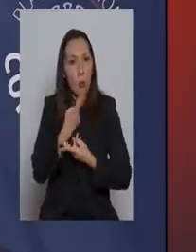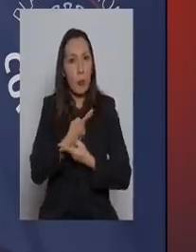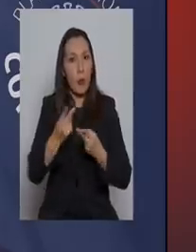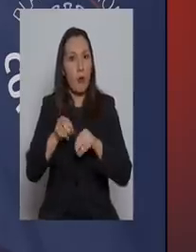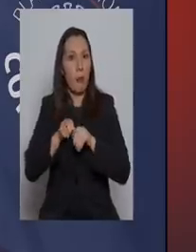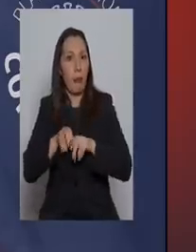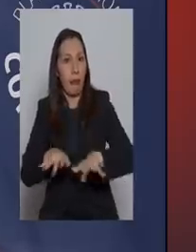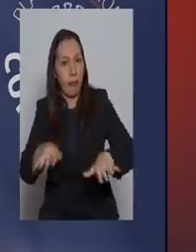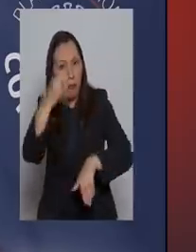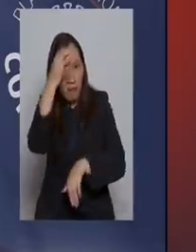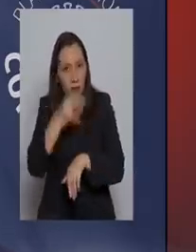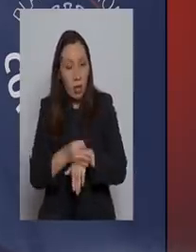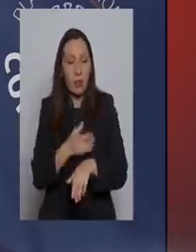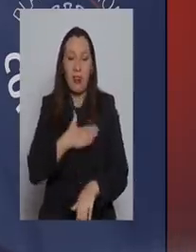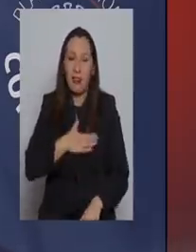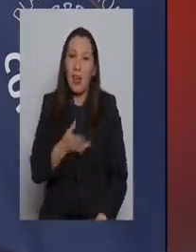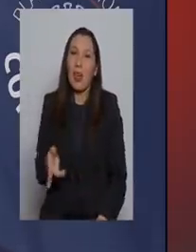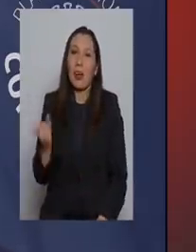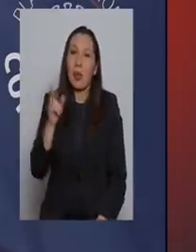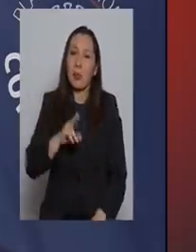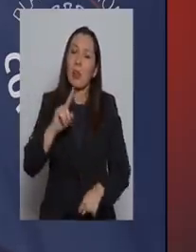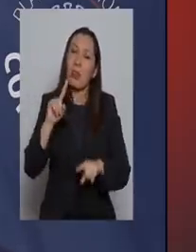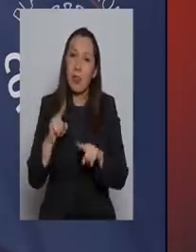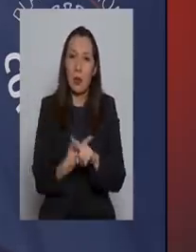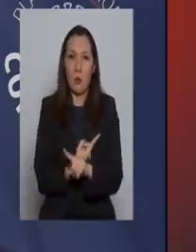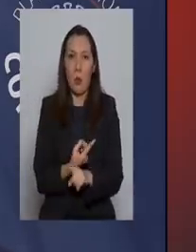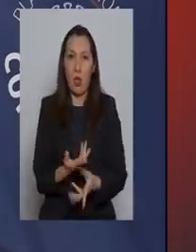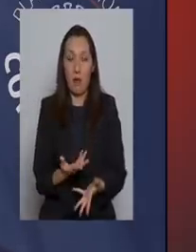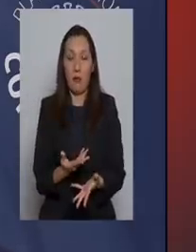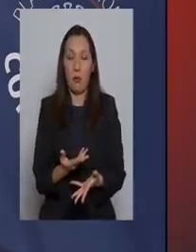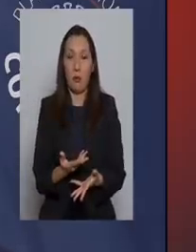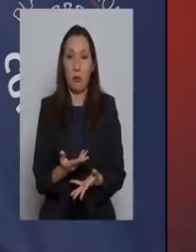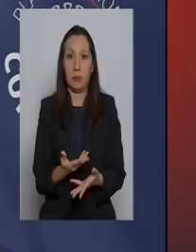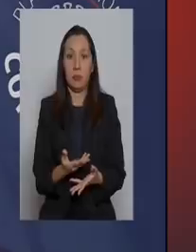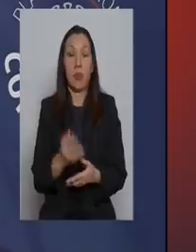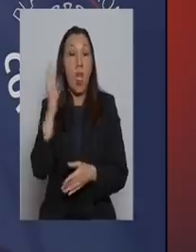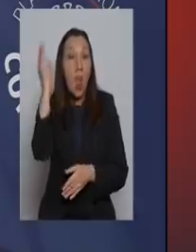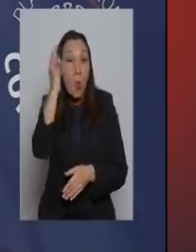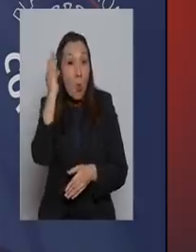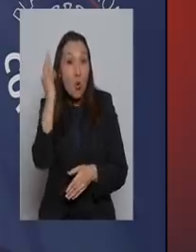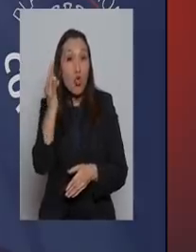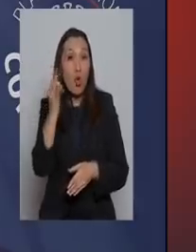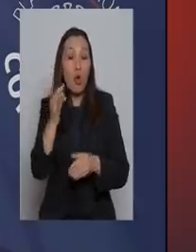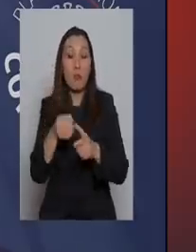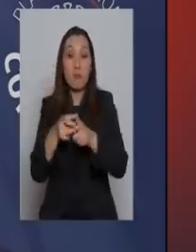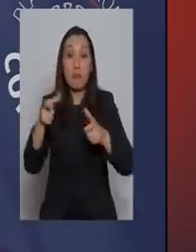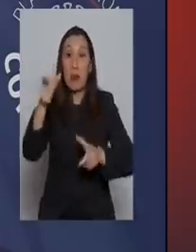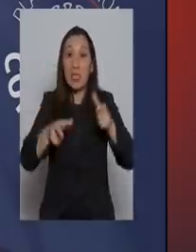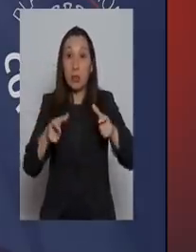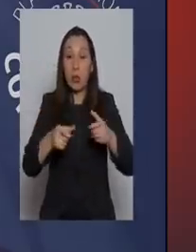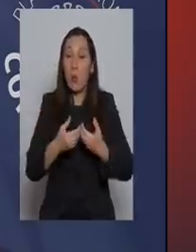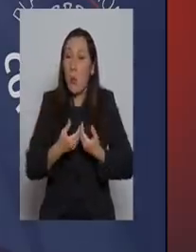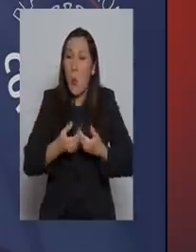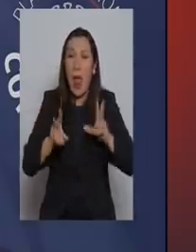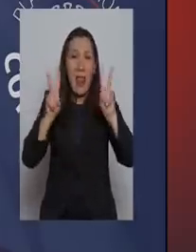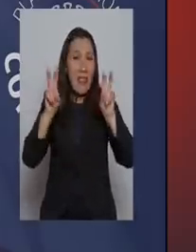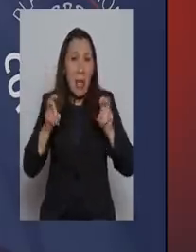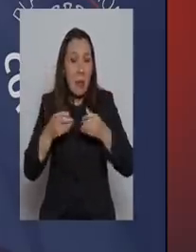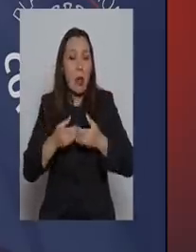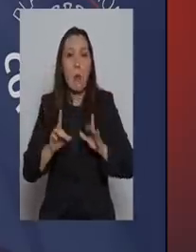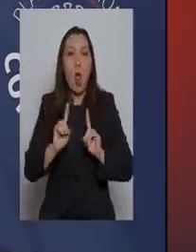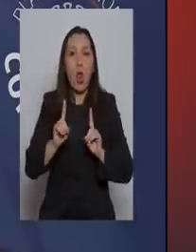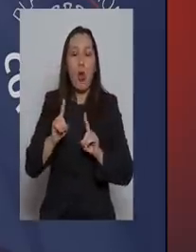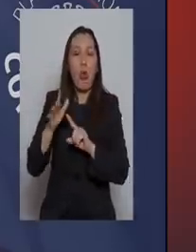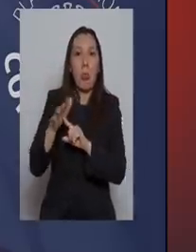significa. Quiero insistir una vez más, las reuniones colectivas de cualquier naturaleza, no